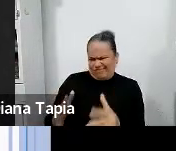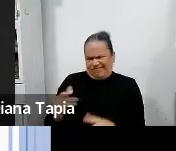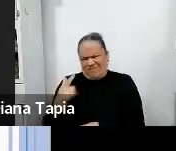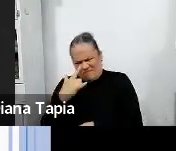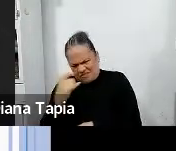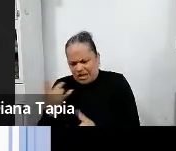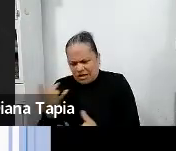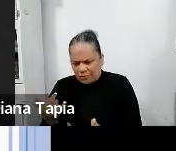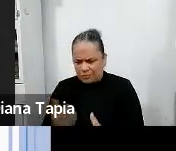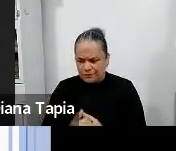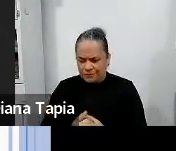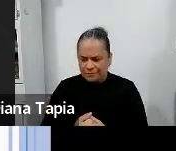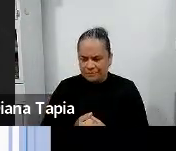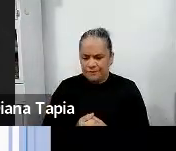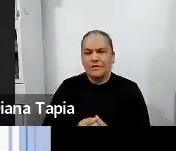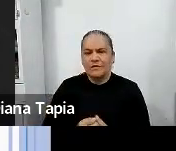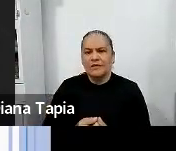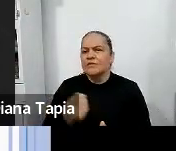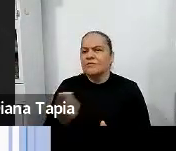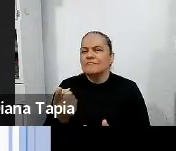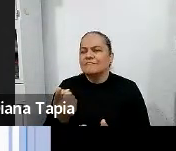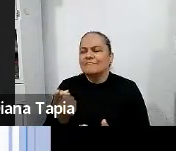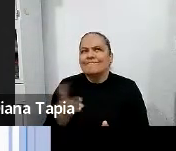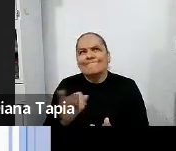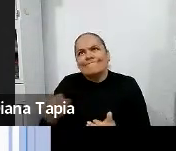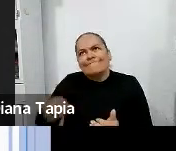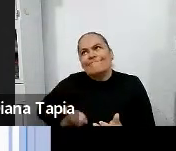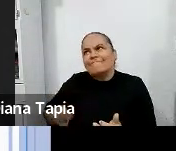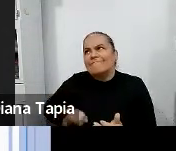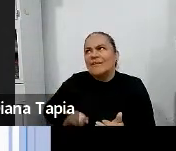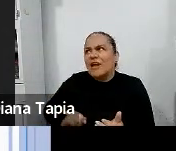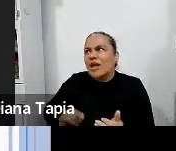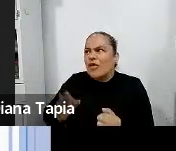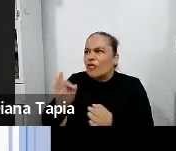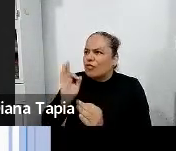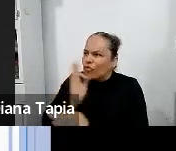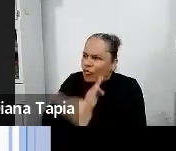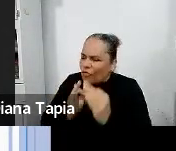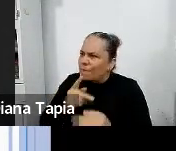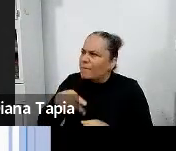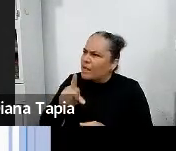todo, pero sin interés por nada, es decir, ellas tienen